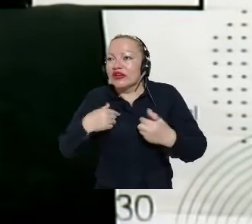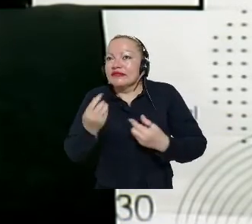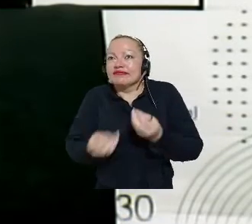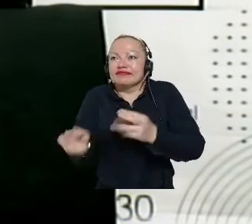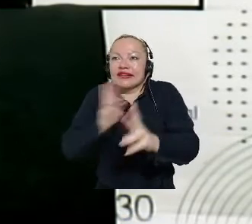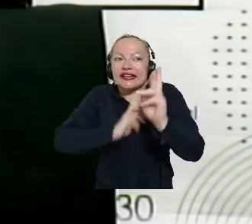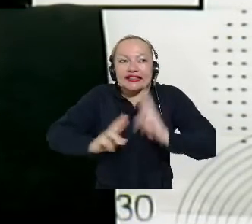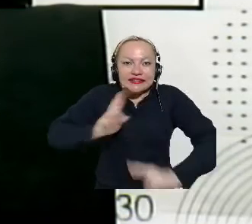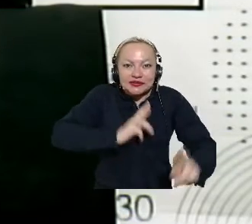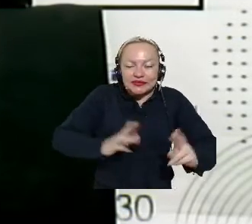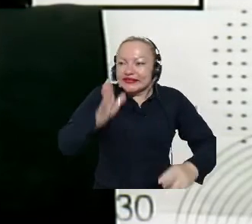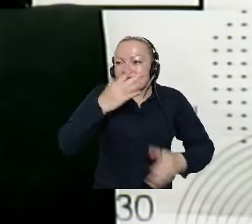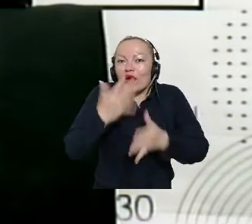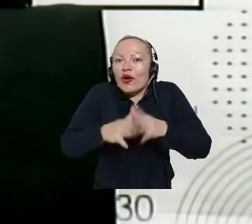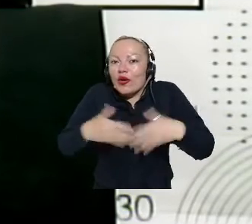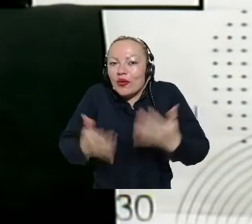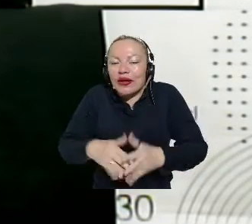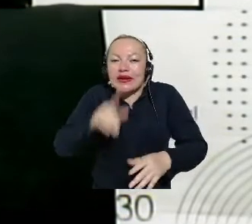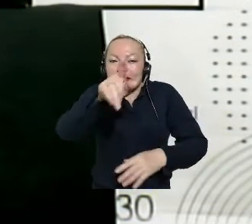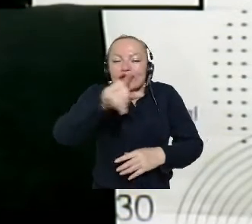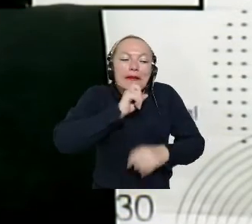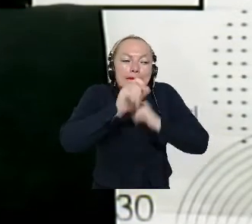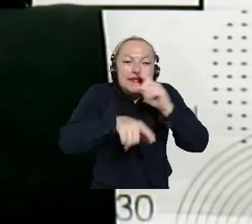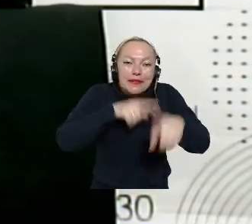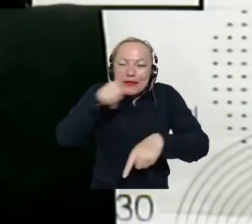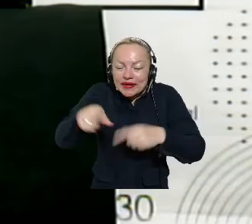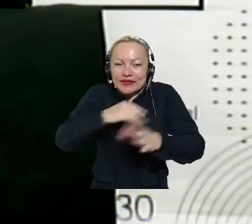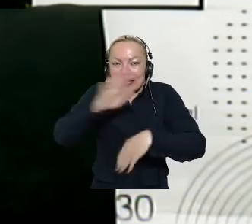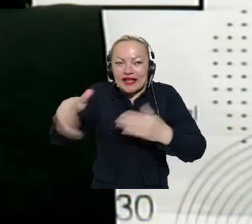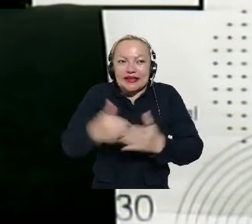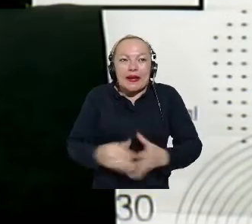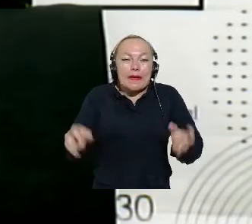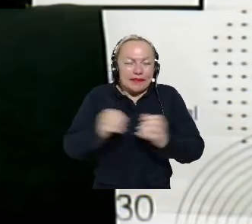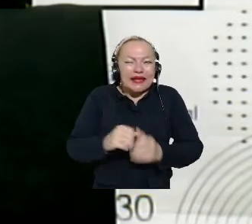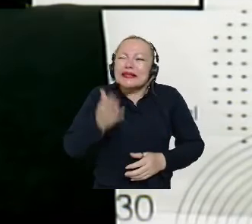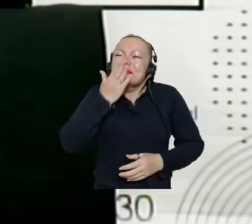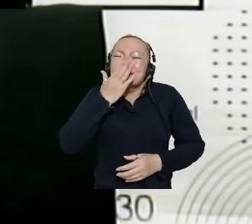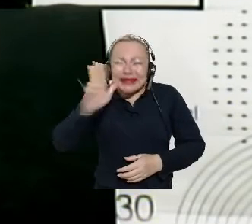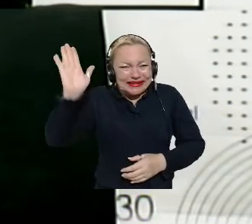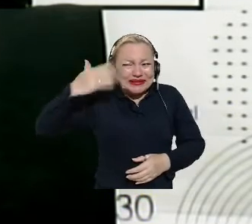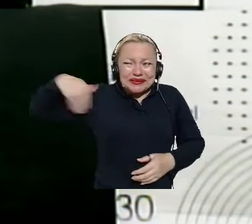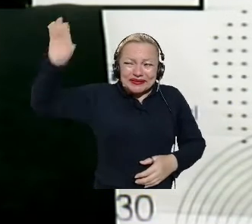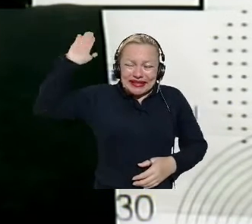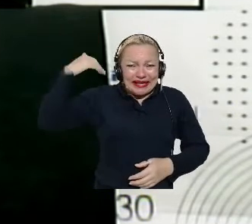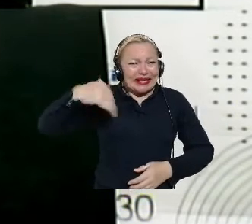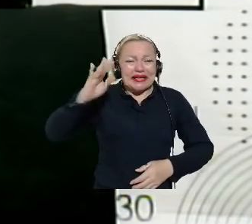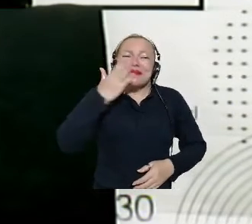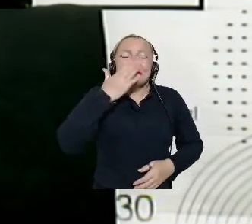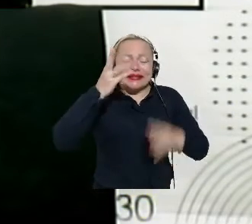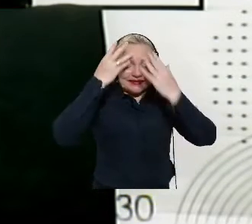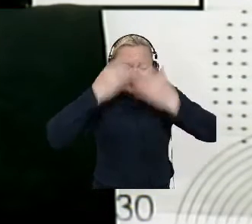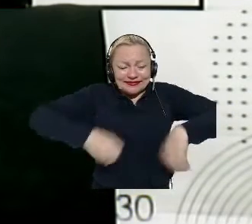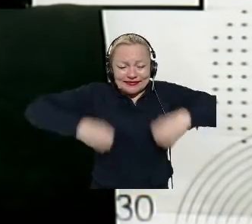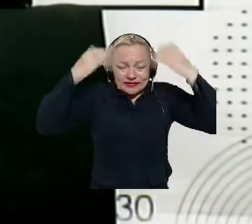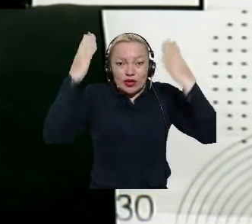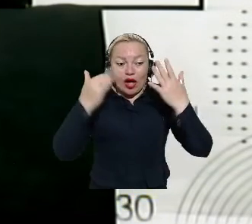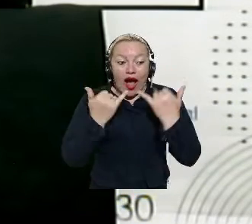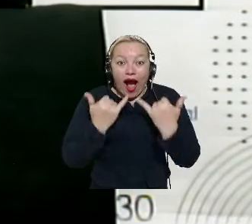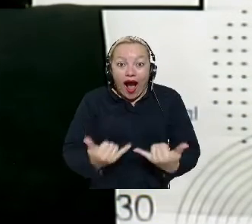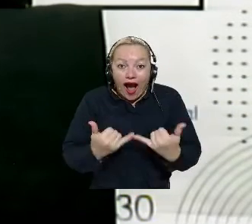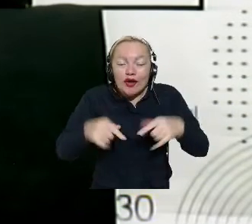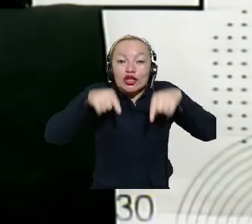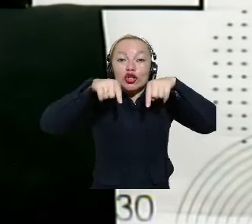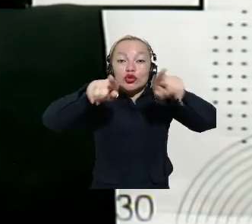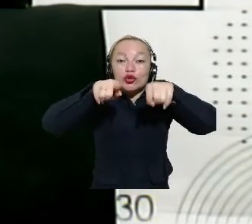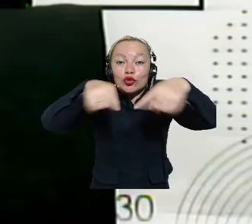futuro, que era lo que te estaba preguntando ahorita. Ajá. Y así. El pasado ya dejó de pertenecerte y solo el presente es tuyo